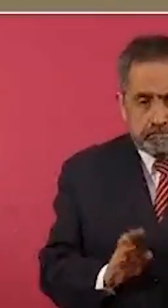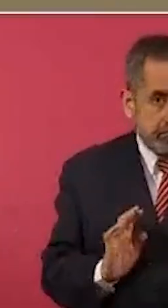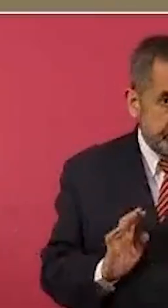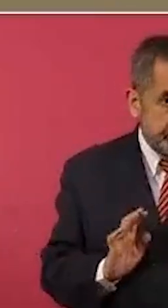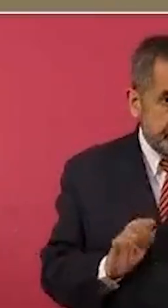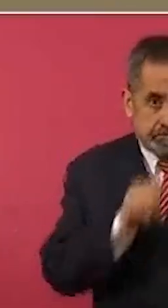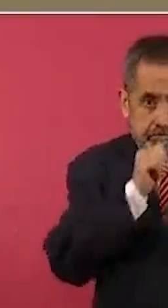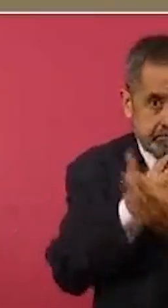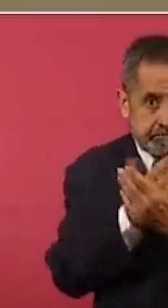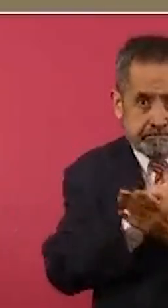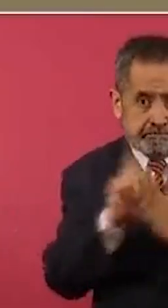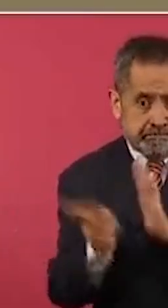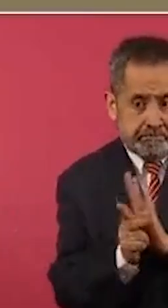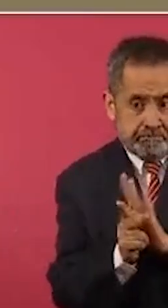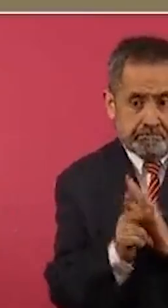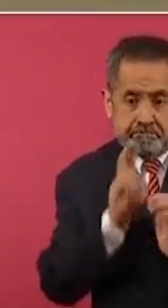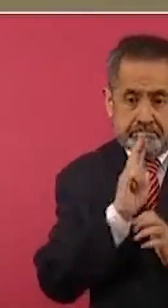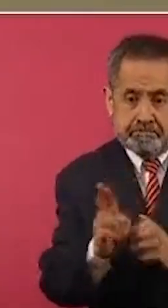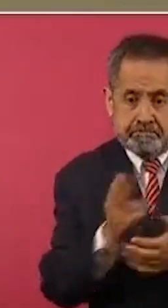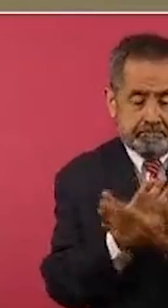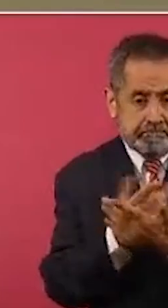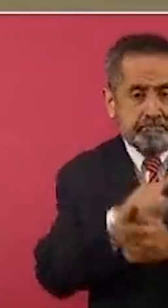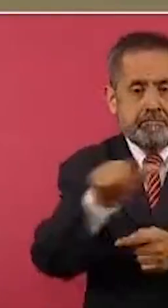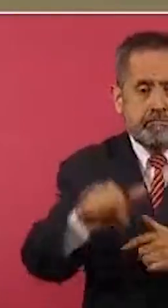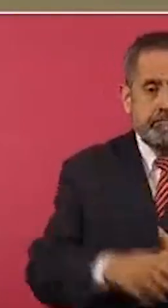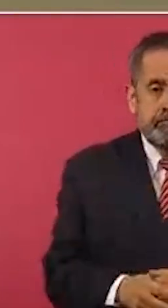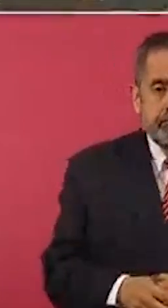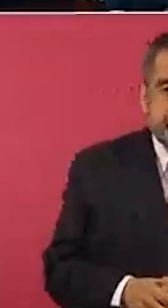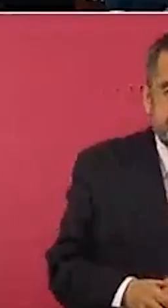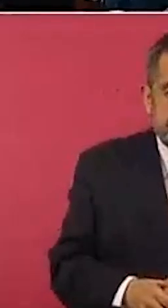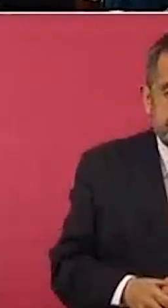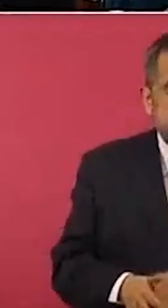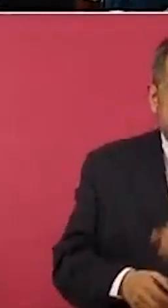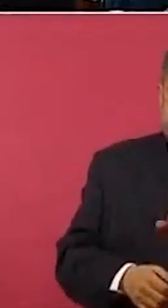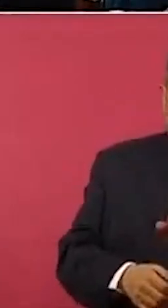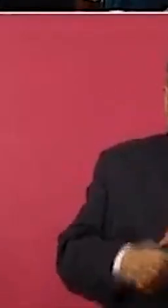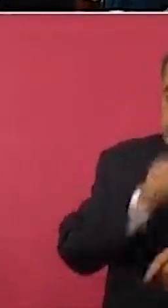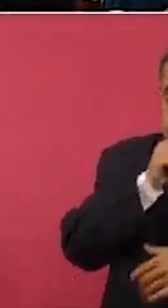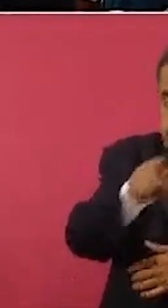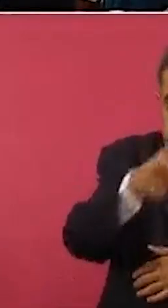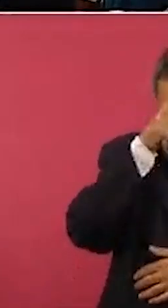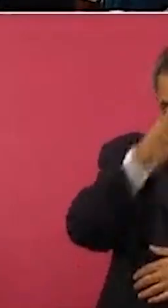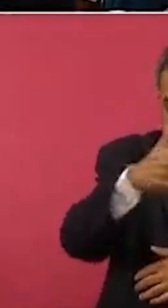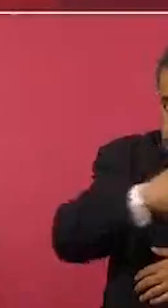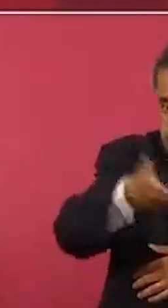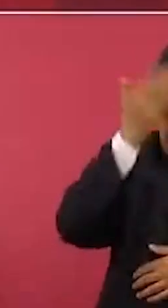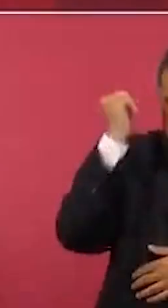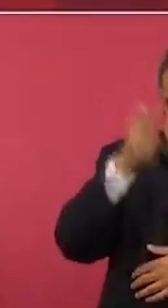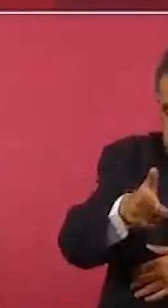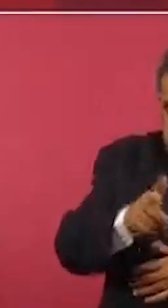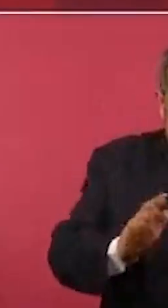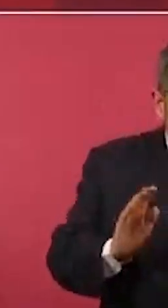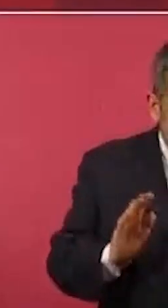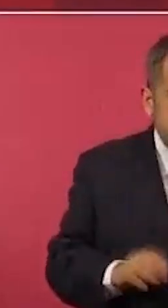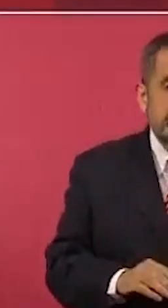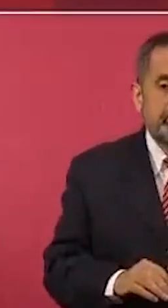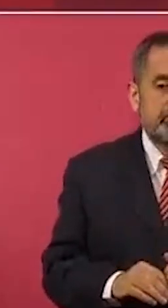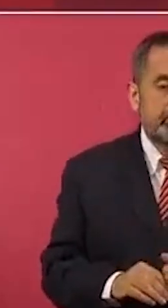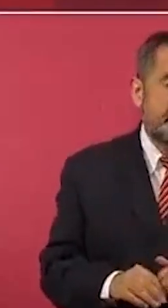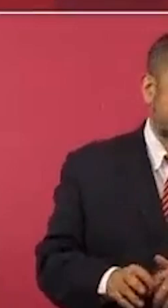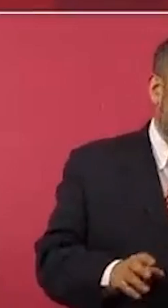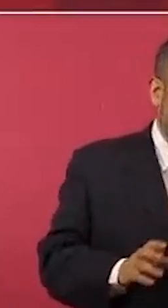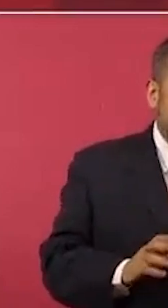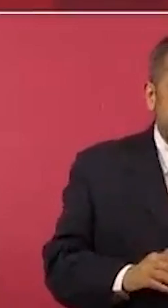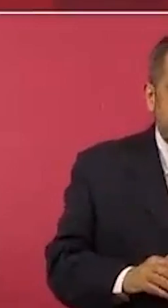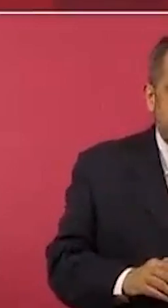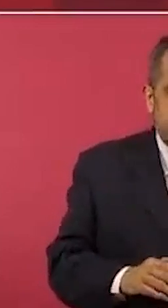dejamos pendiente para poderlo consultar. Sí, porque yo no sabía. Bueno, gracias. Sí, y desde luego, pues,